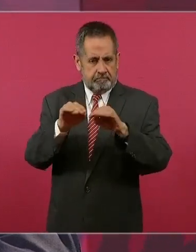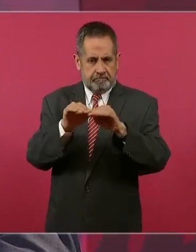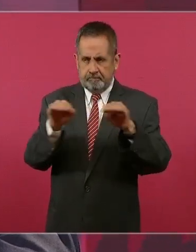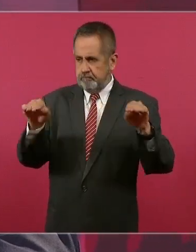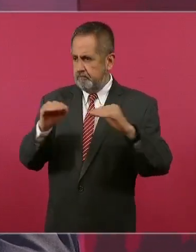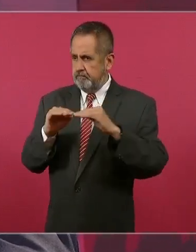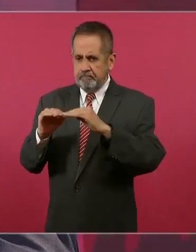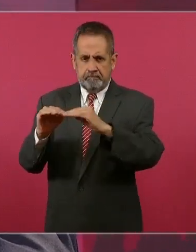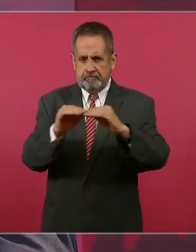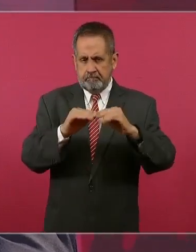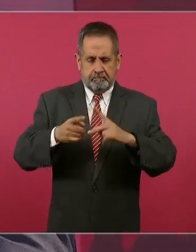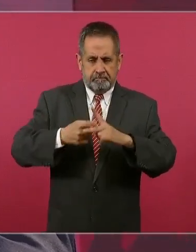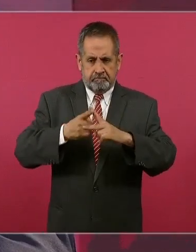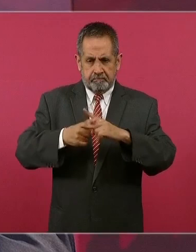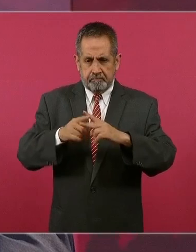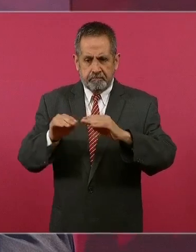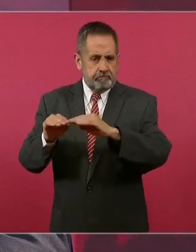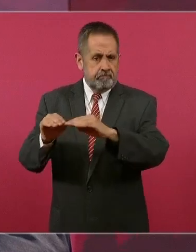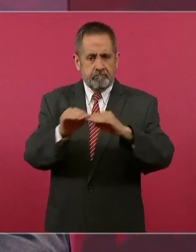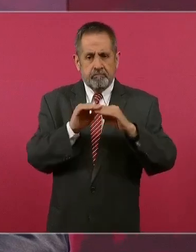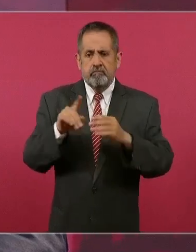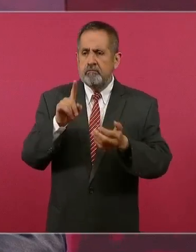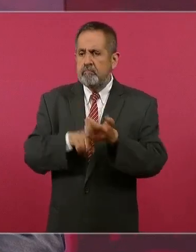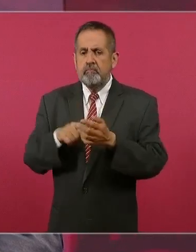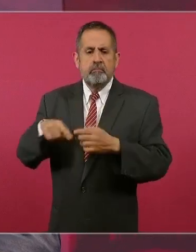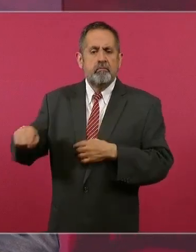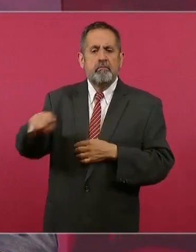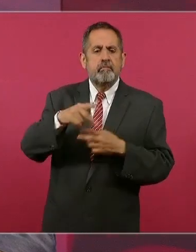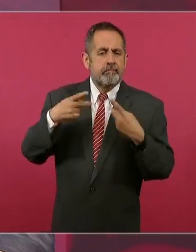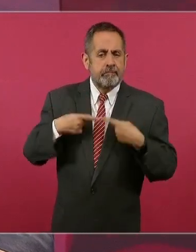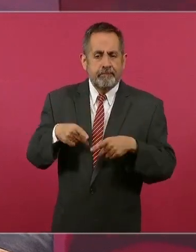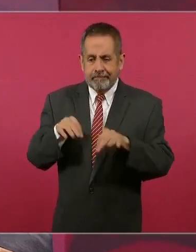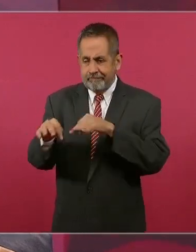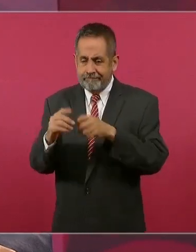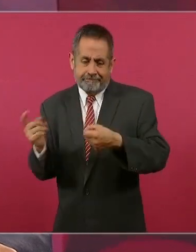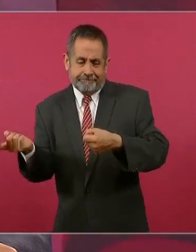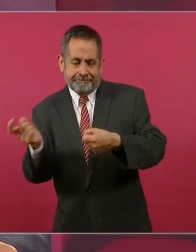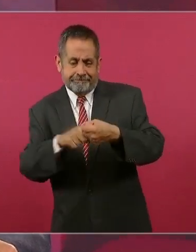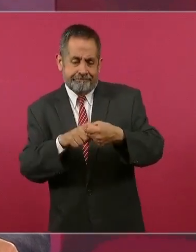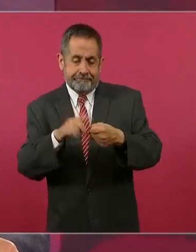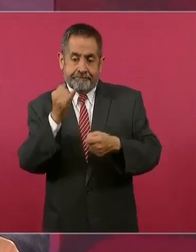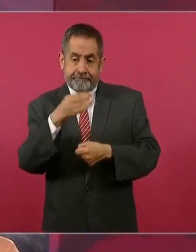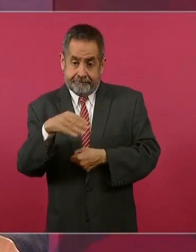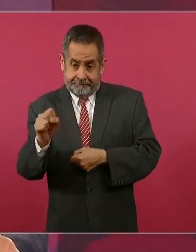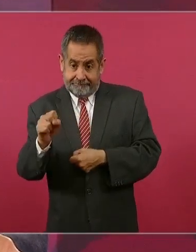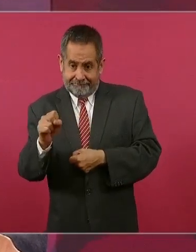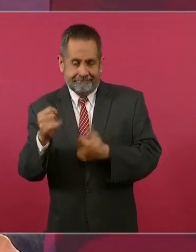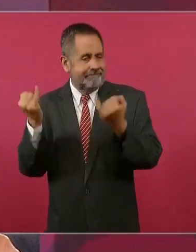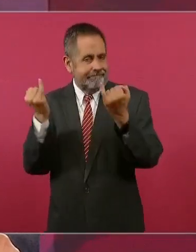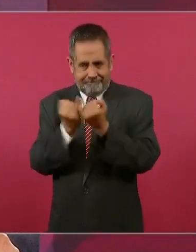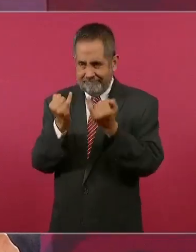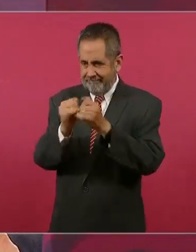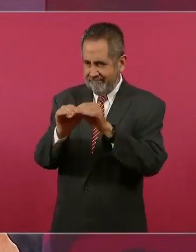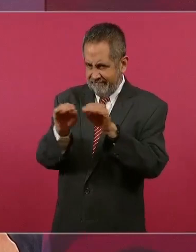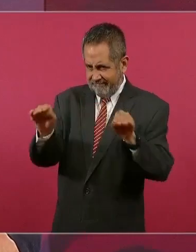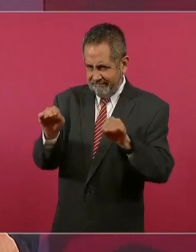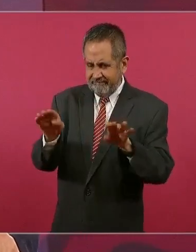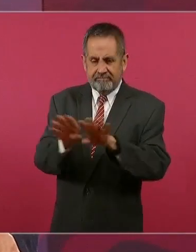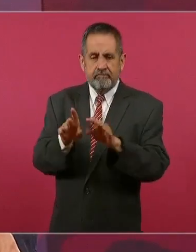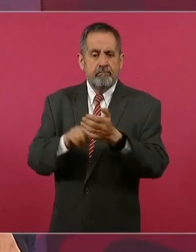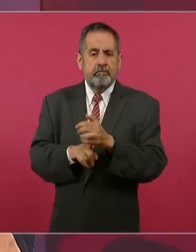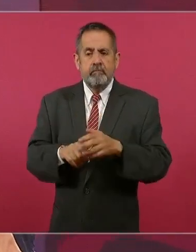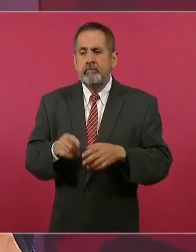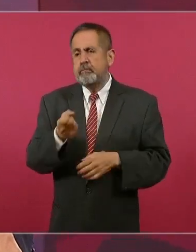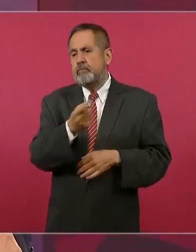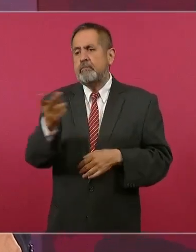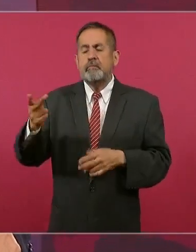salario que obtienen los trabajadores inscritos al Seguro Social. Esto es, ningún